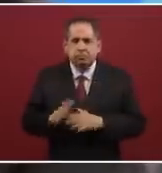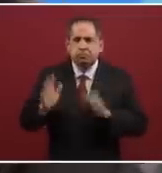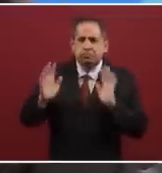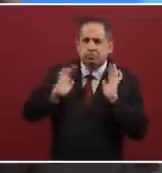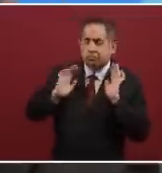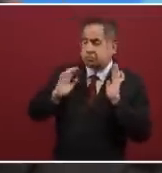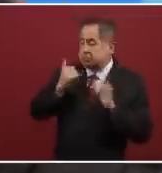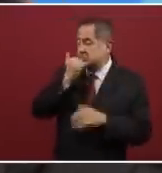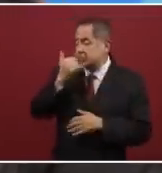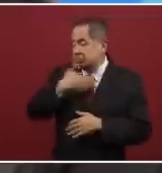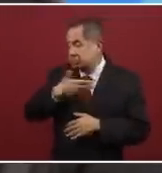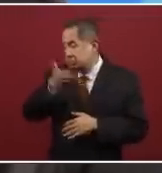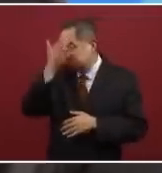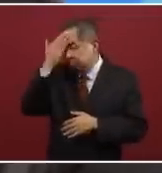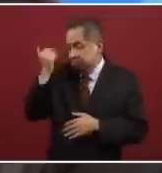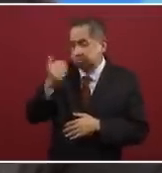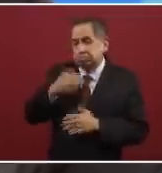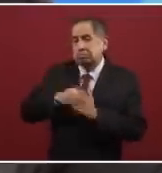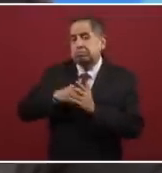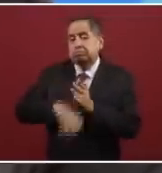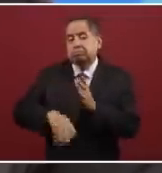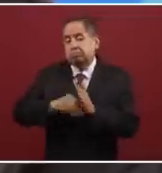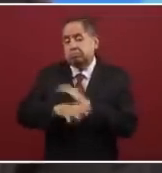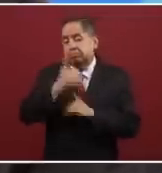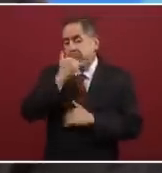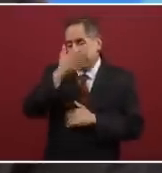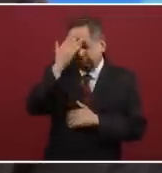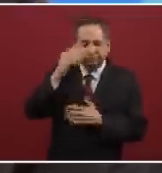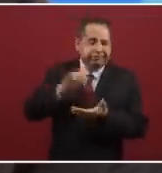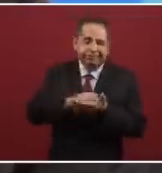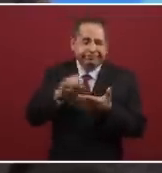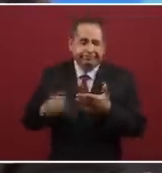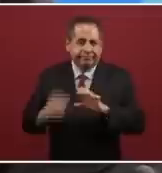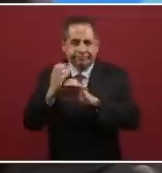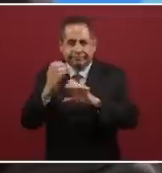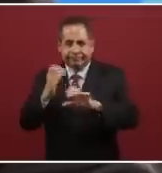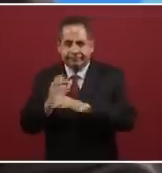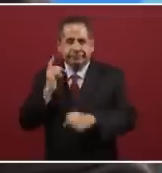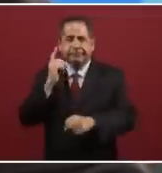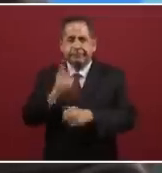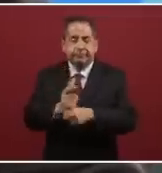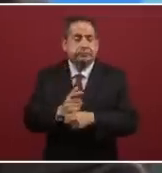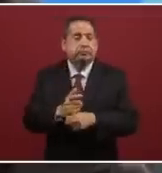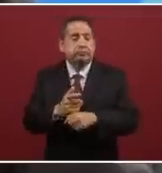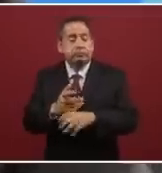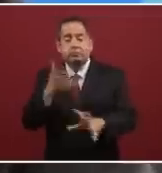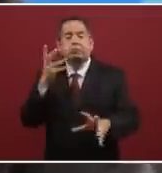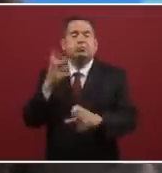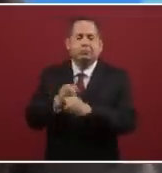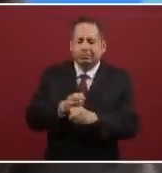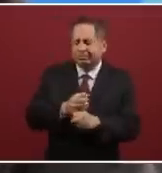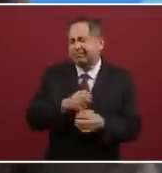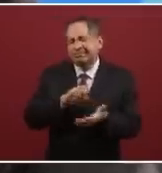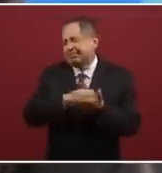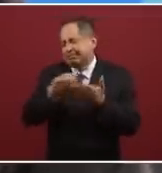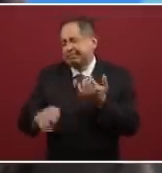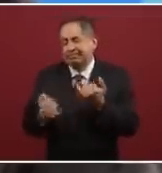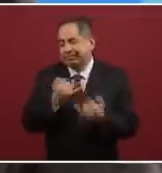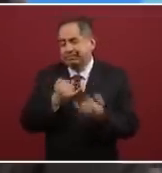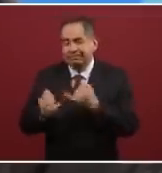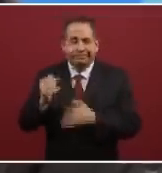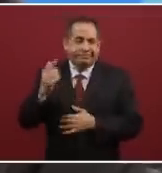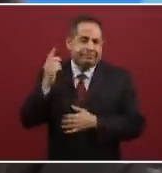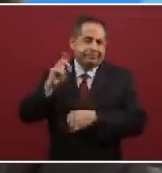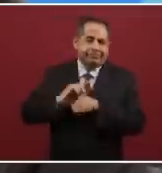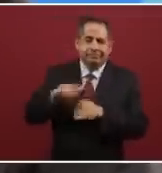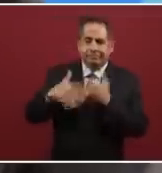se sabía para eludir cualquier tipo de sanción. Vamos a suponer que hubiese habido un accidente con estas personas el fin de semana, el día